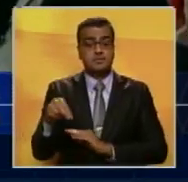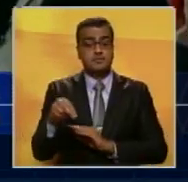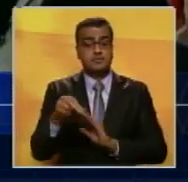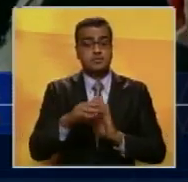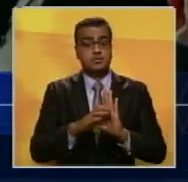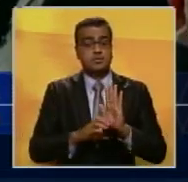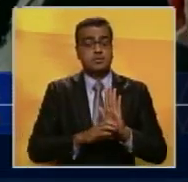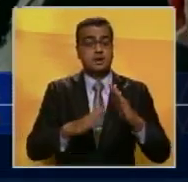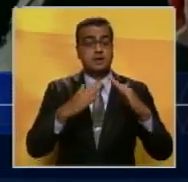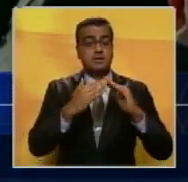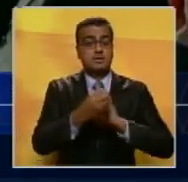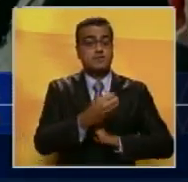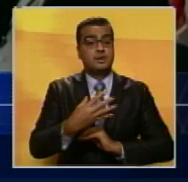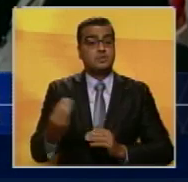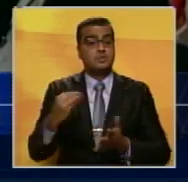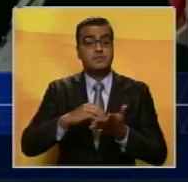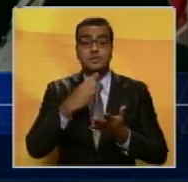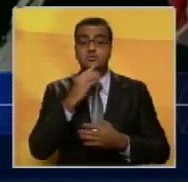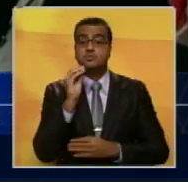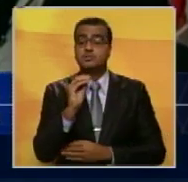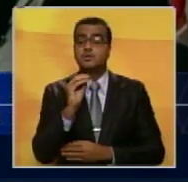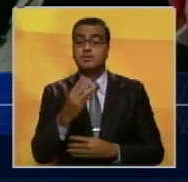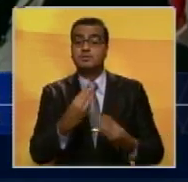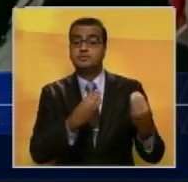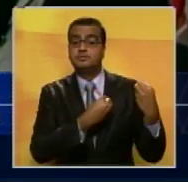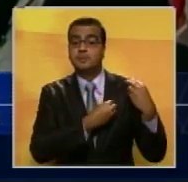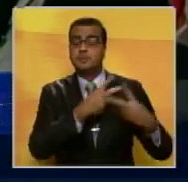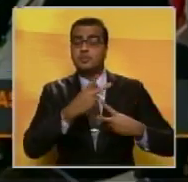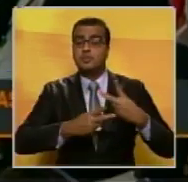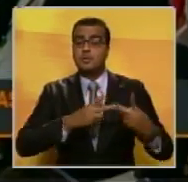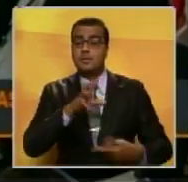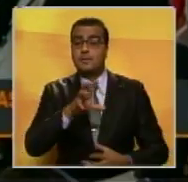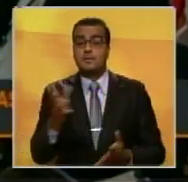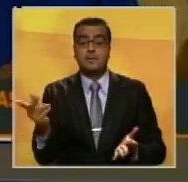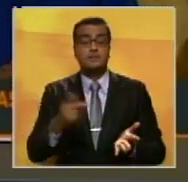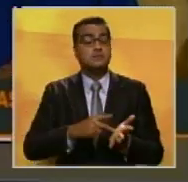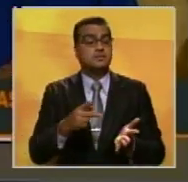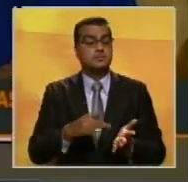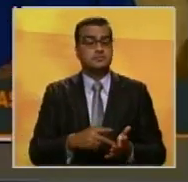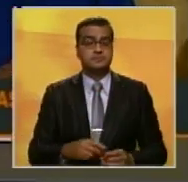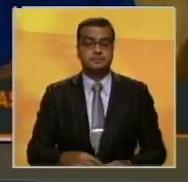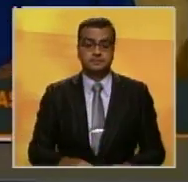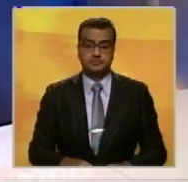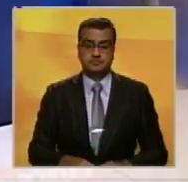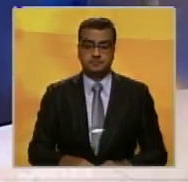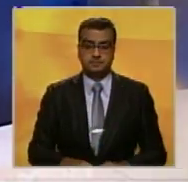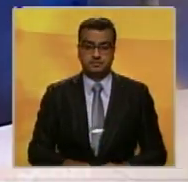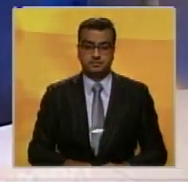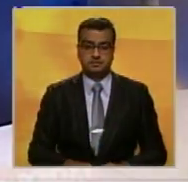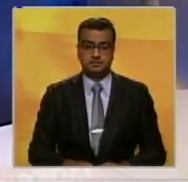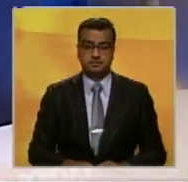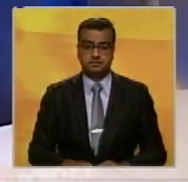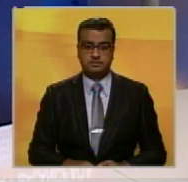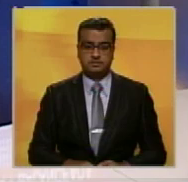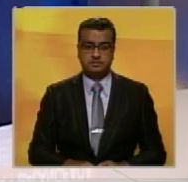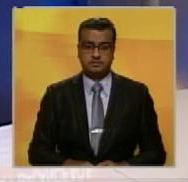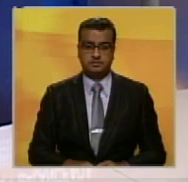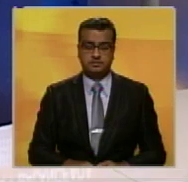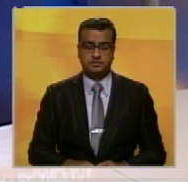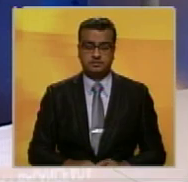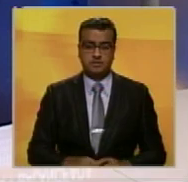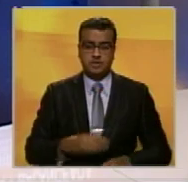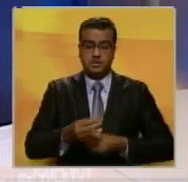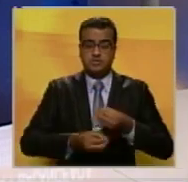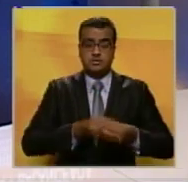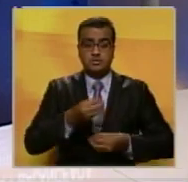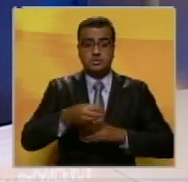Constituyente en Miraflores, donde reiteró su llamado a líderes políticos del país a participar en el proceso. La filial de la ONU en